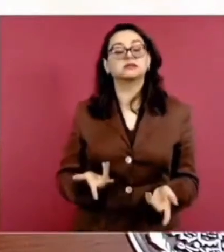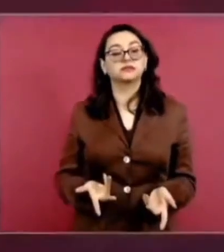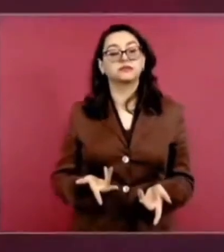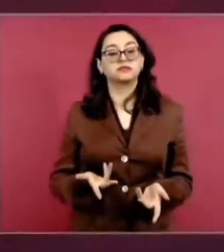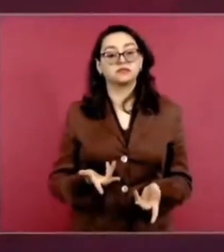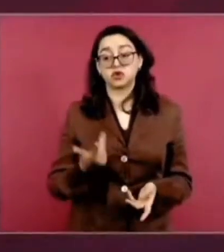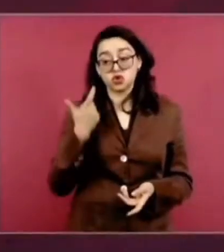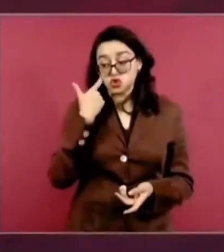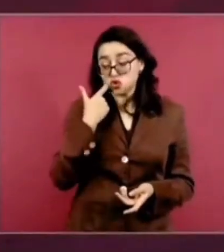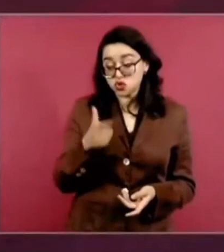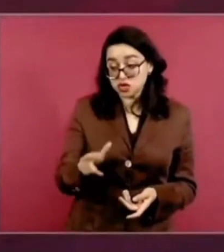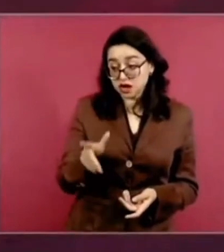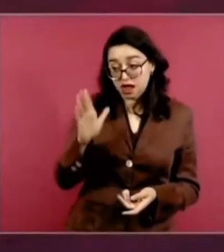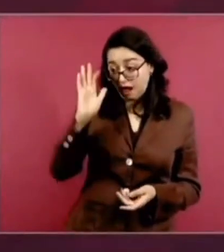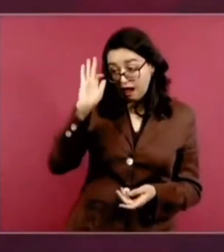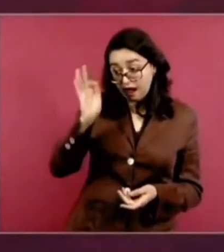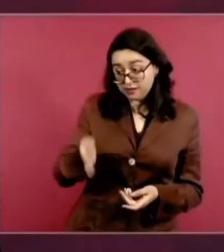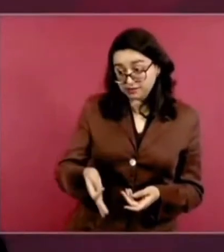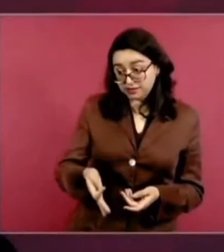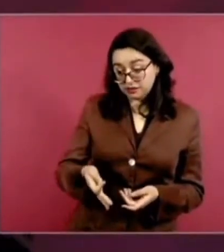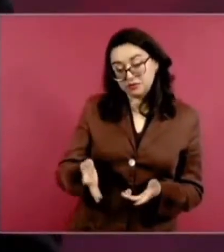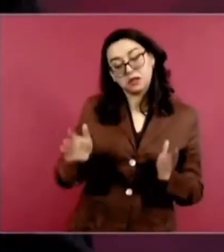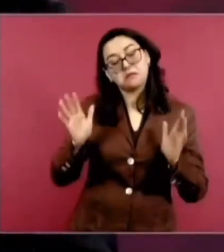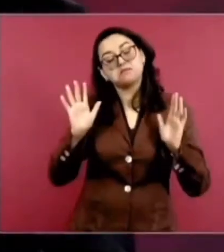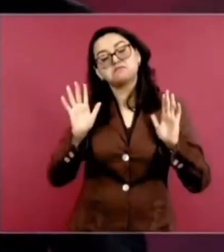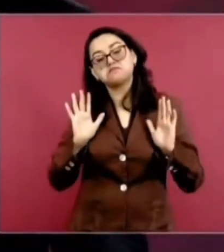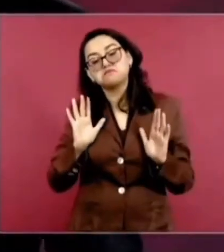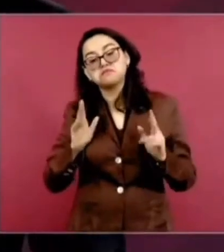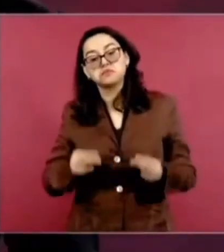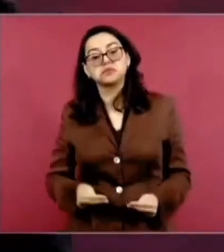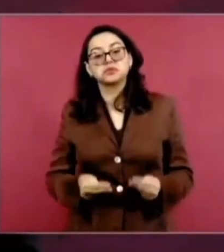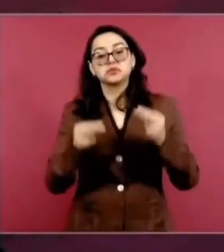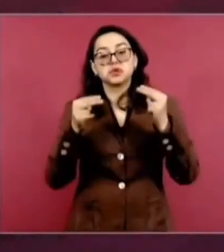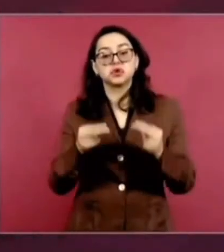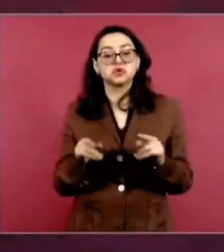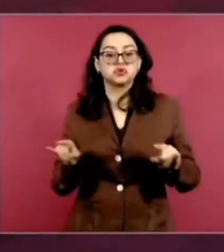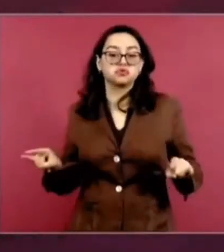Como es una gente